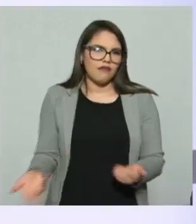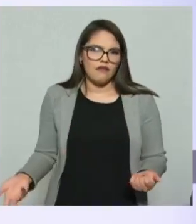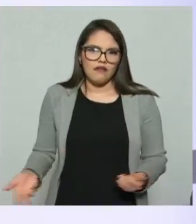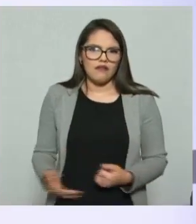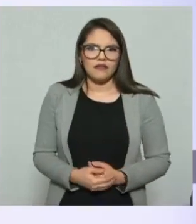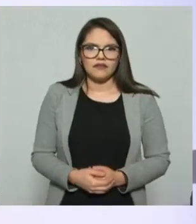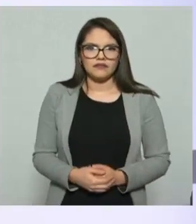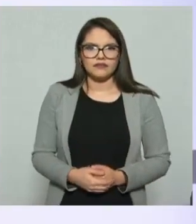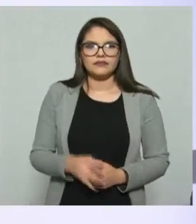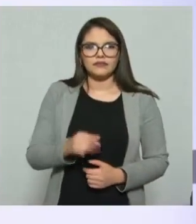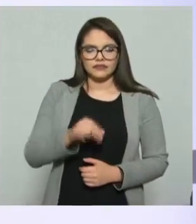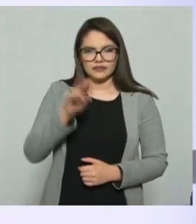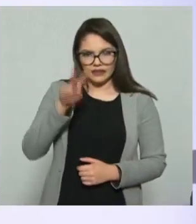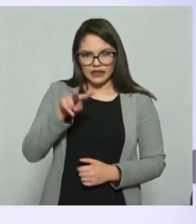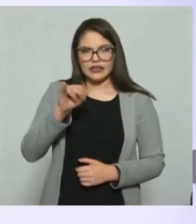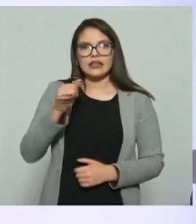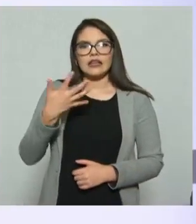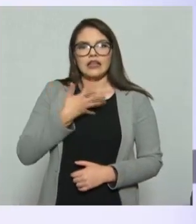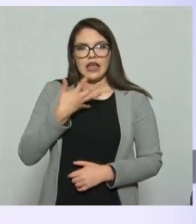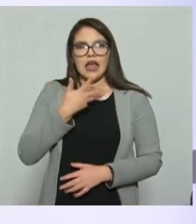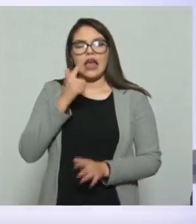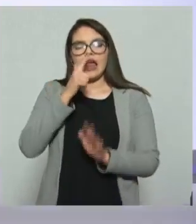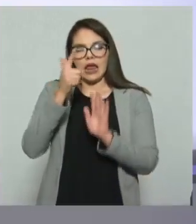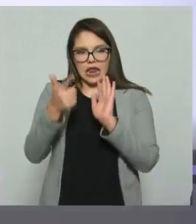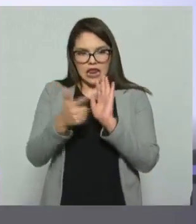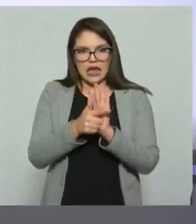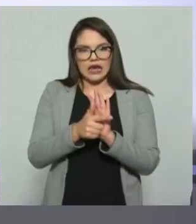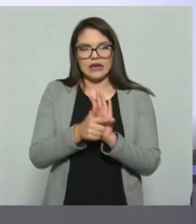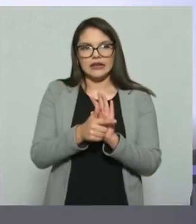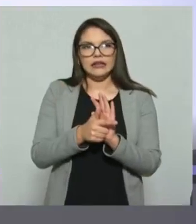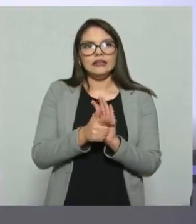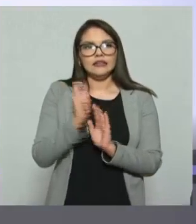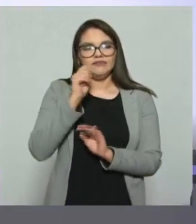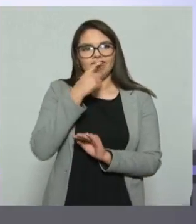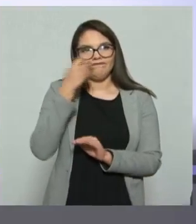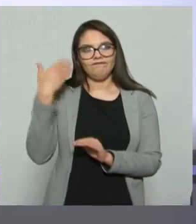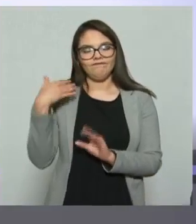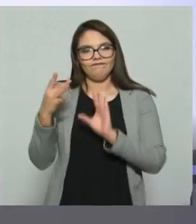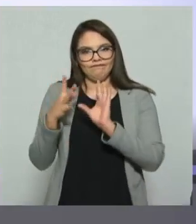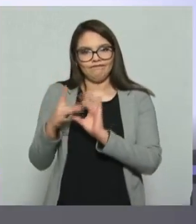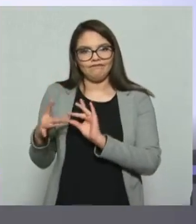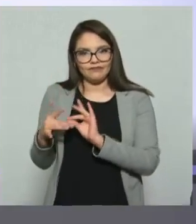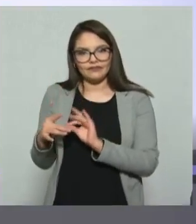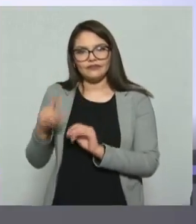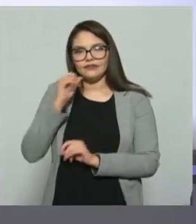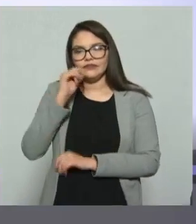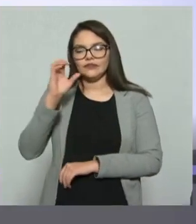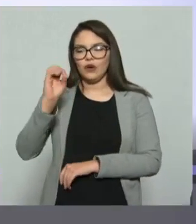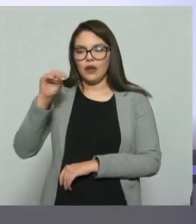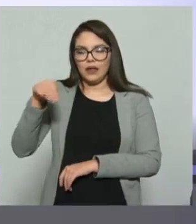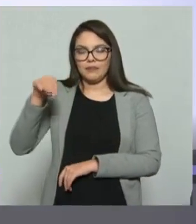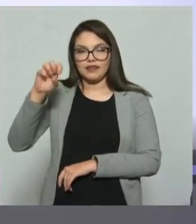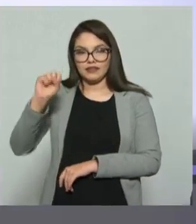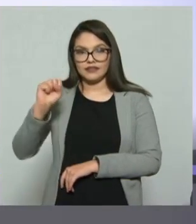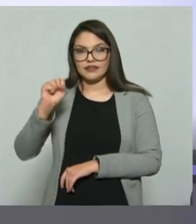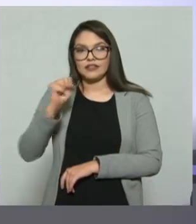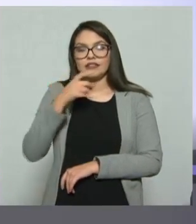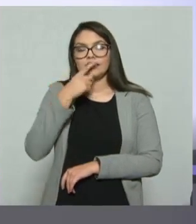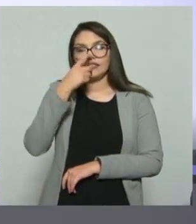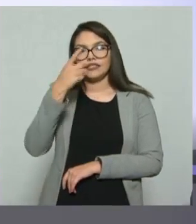cierto es que existe la legislación, como bien decía Mónica, la OMS prohíbe